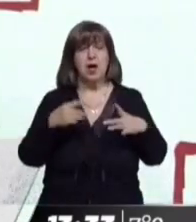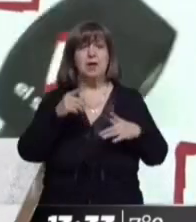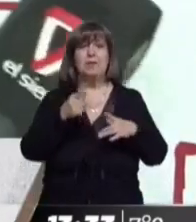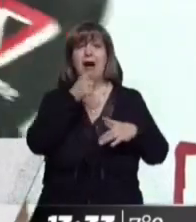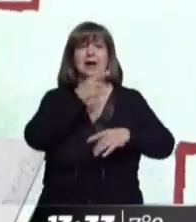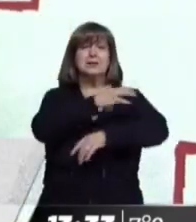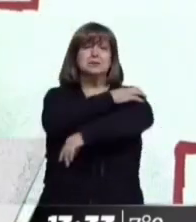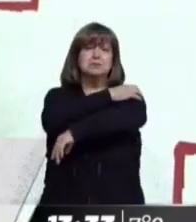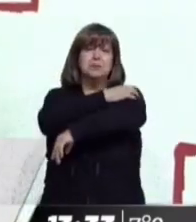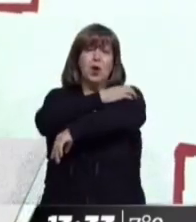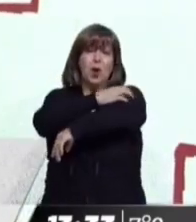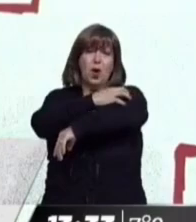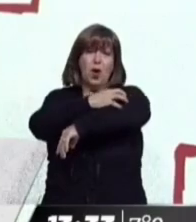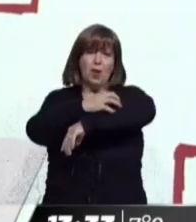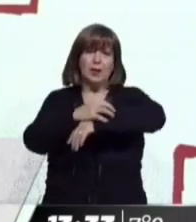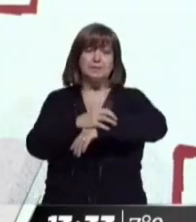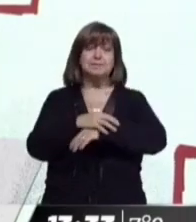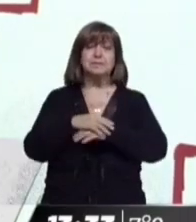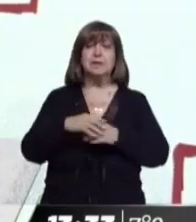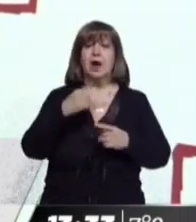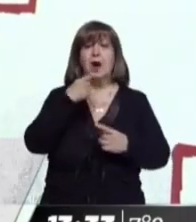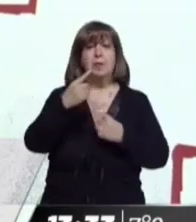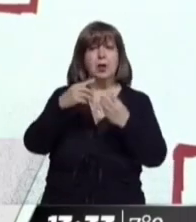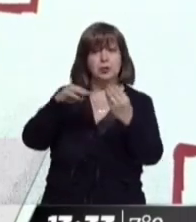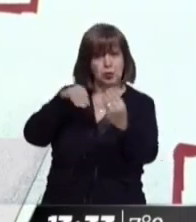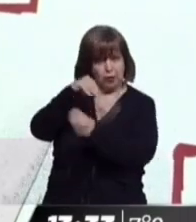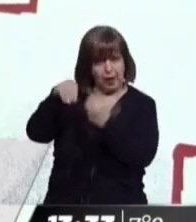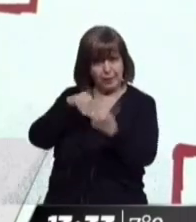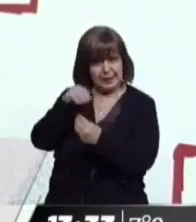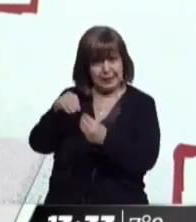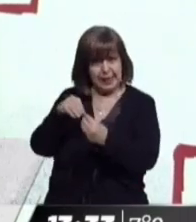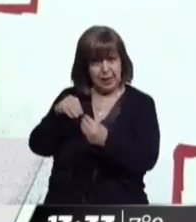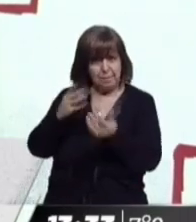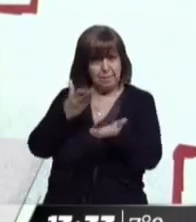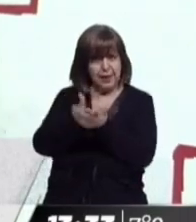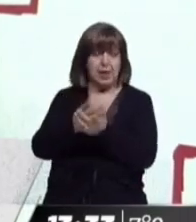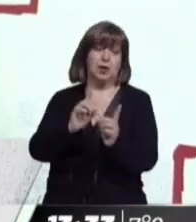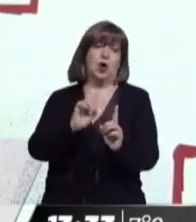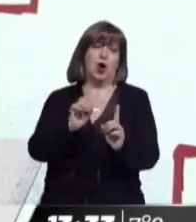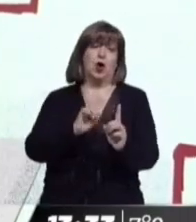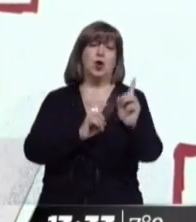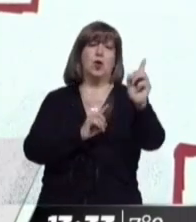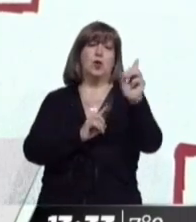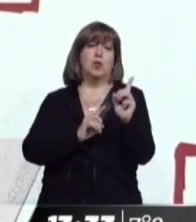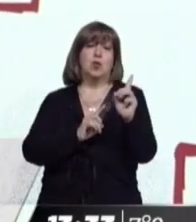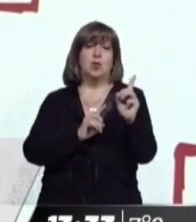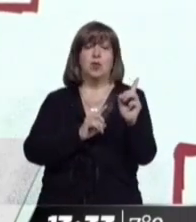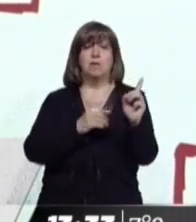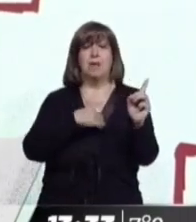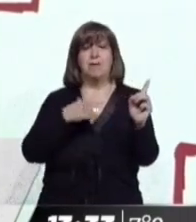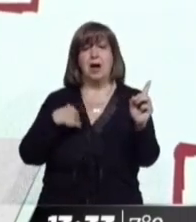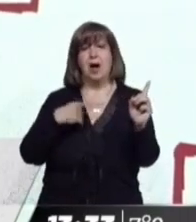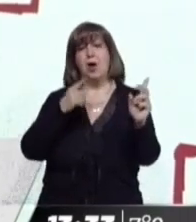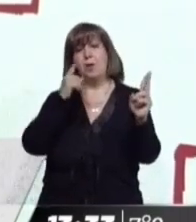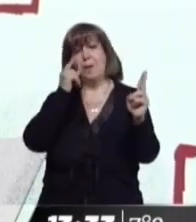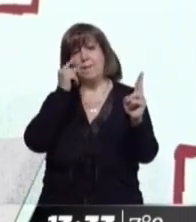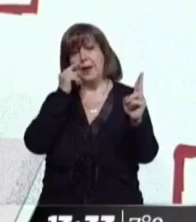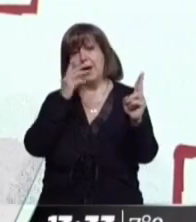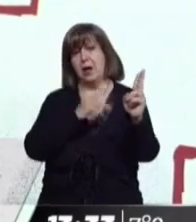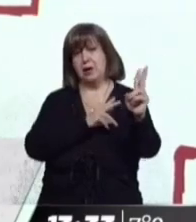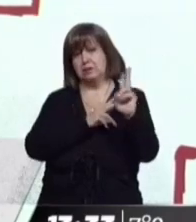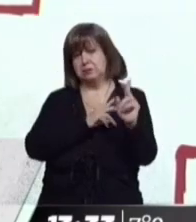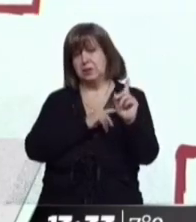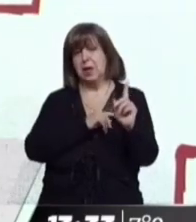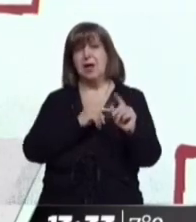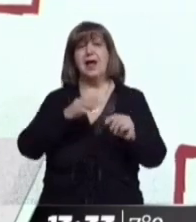familia a pedir no Generalmente vienen los los responsables de las familias que se salga a